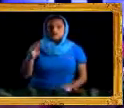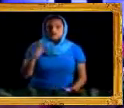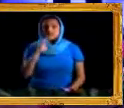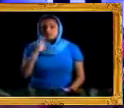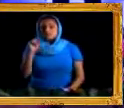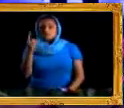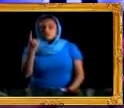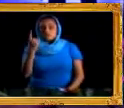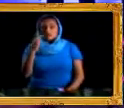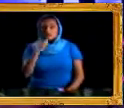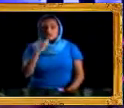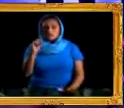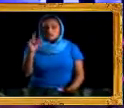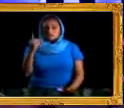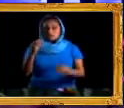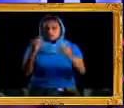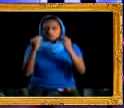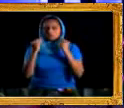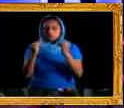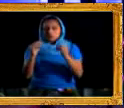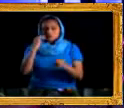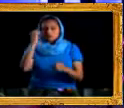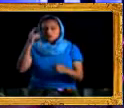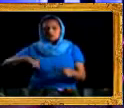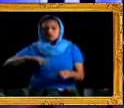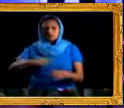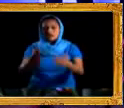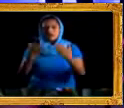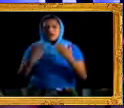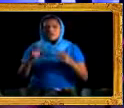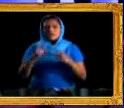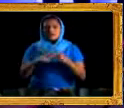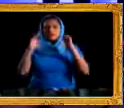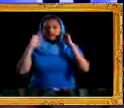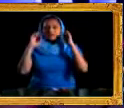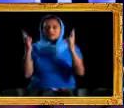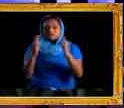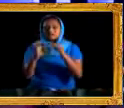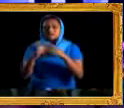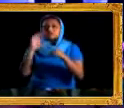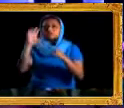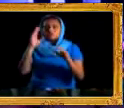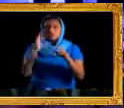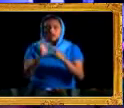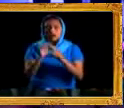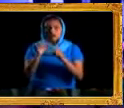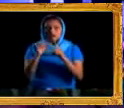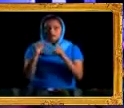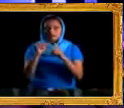una, hermano, una abundancia que el Señor está dando por medio de la revelación de su palabra.